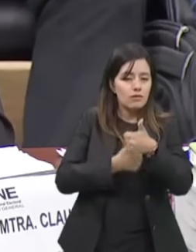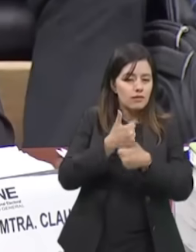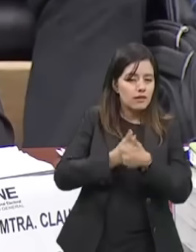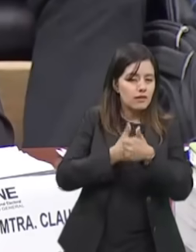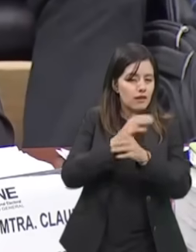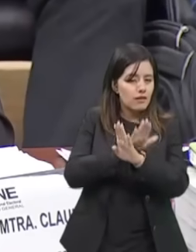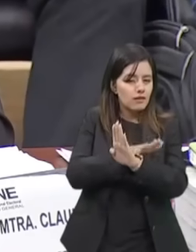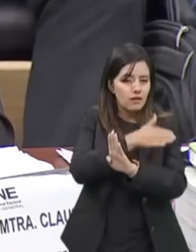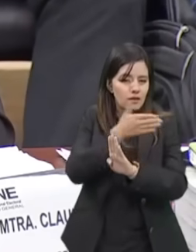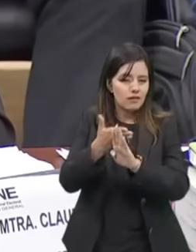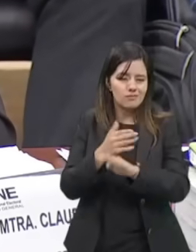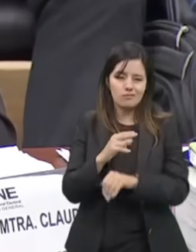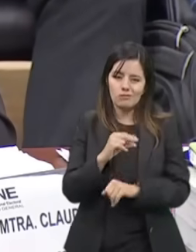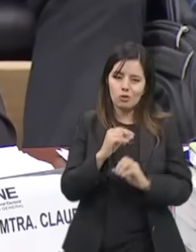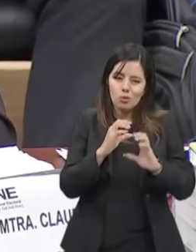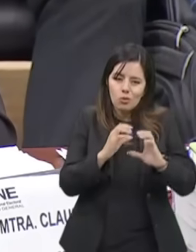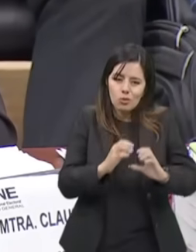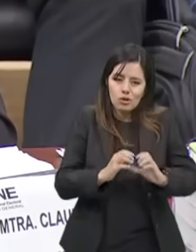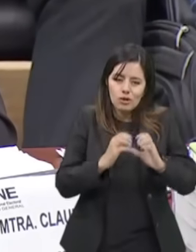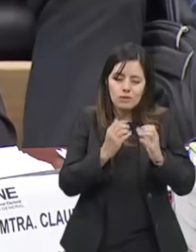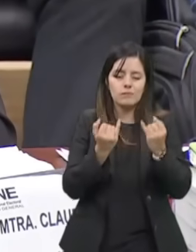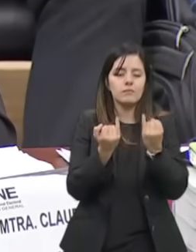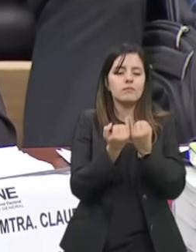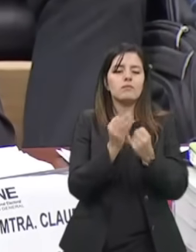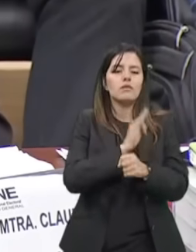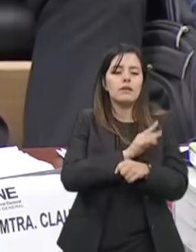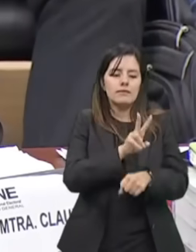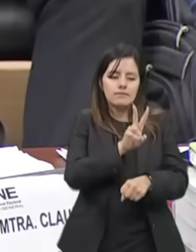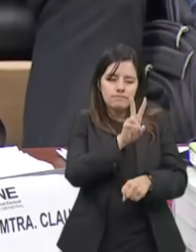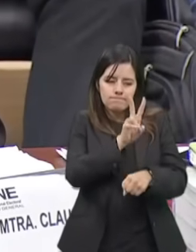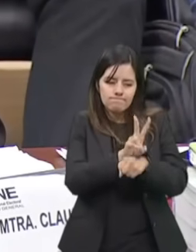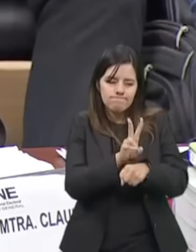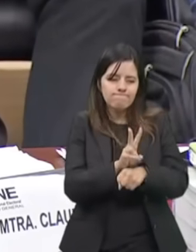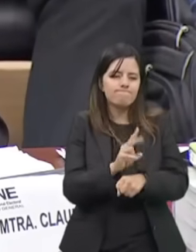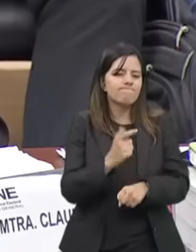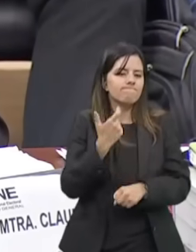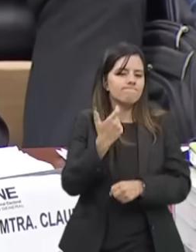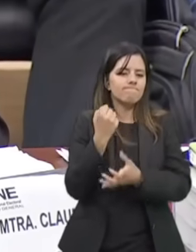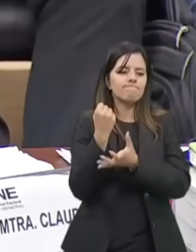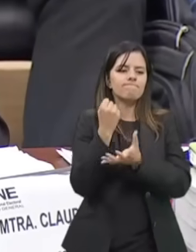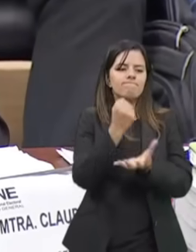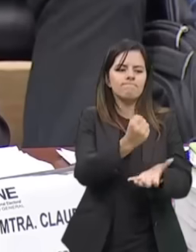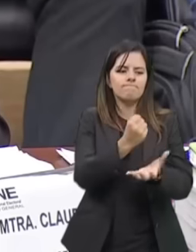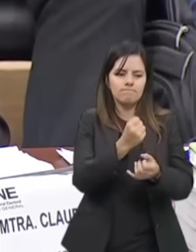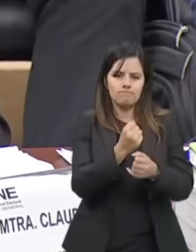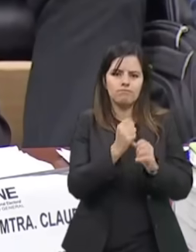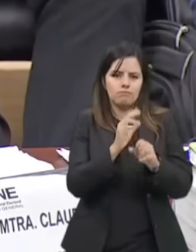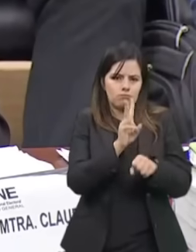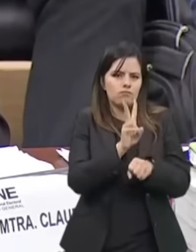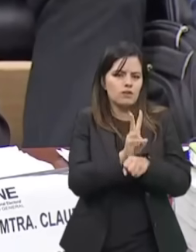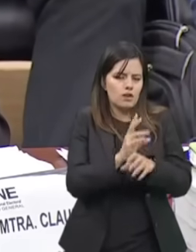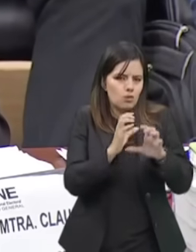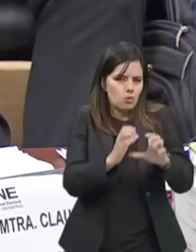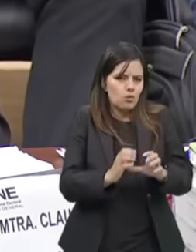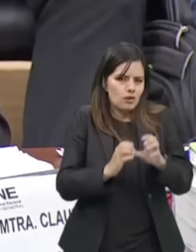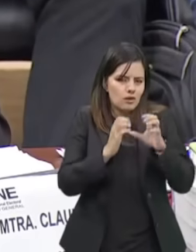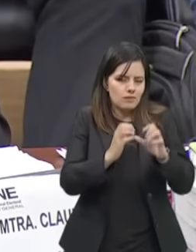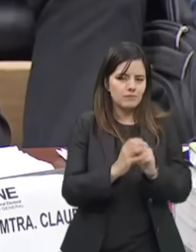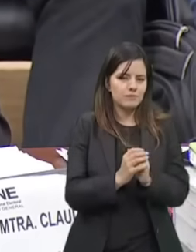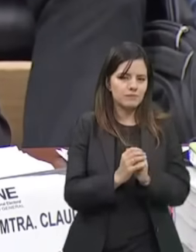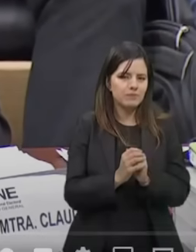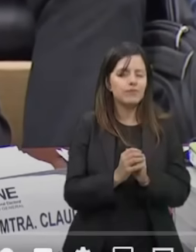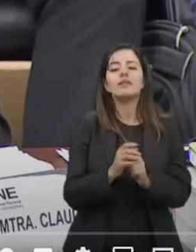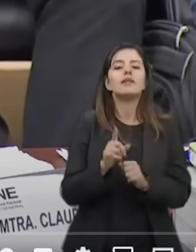que garanticen la debida fiscalización de los recursos destinados para tal efecto. Dicho de otro modo, lo